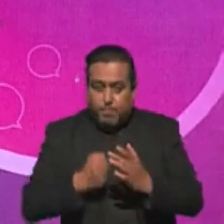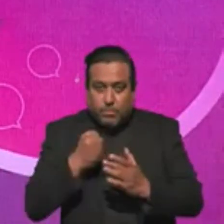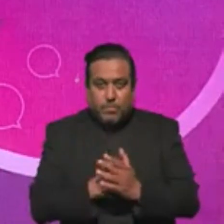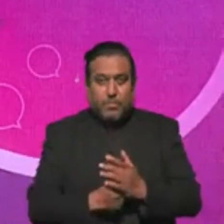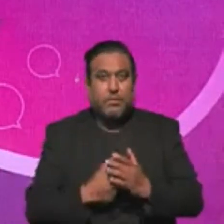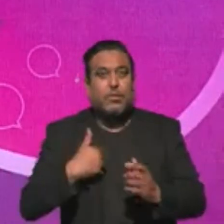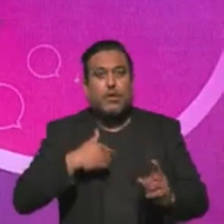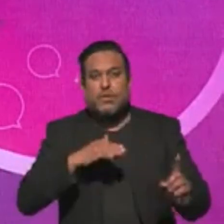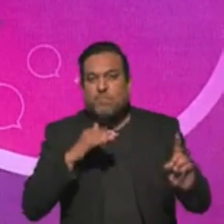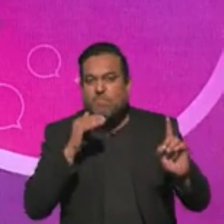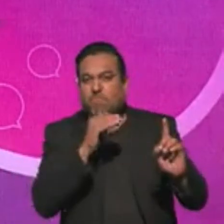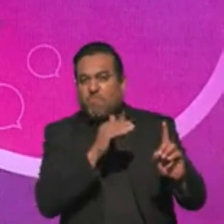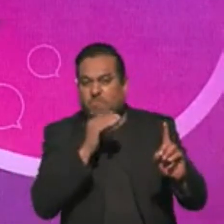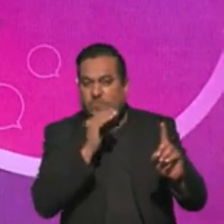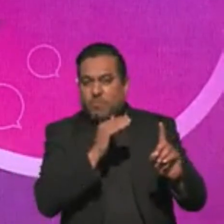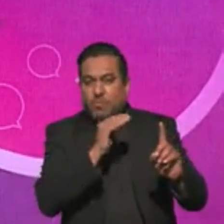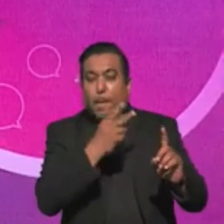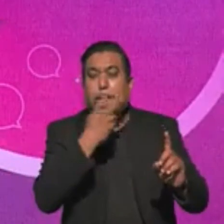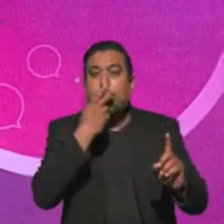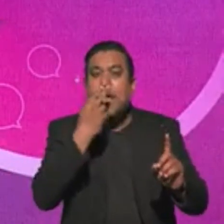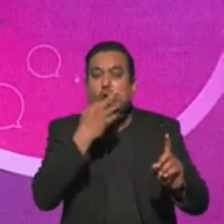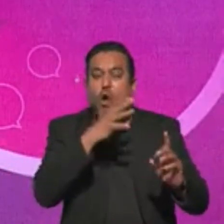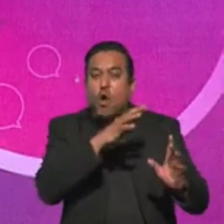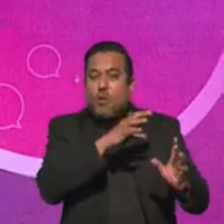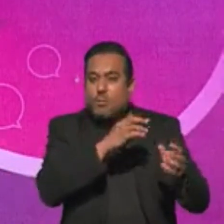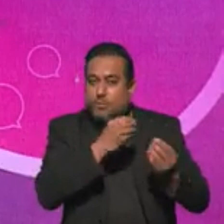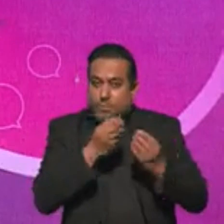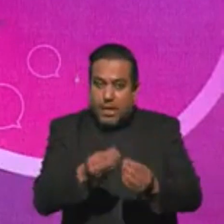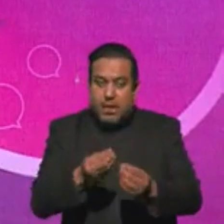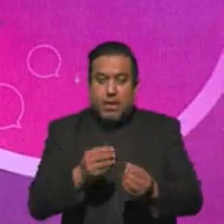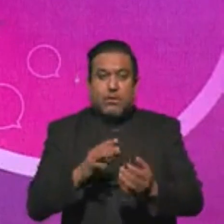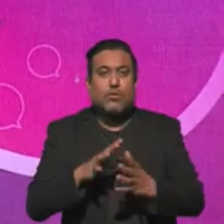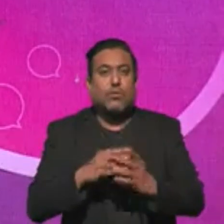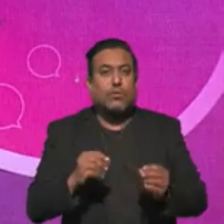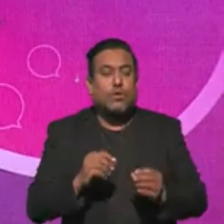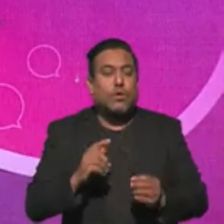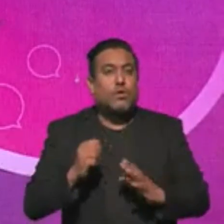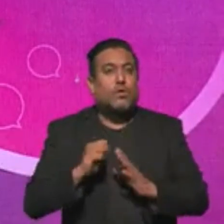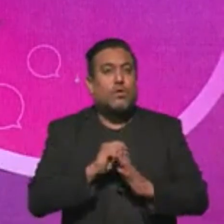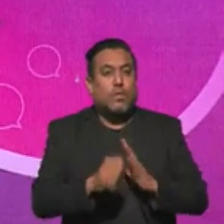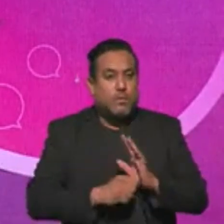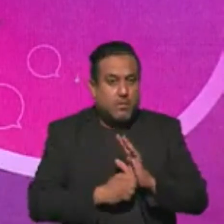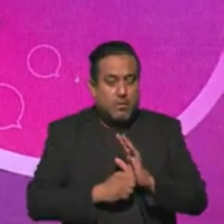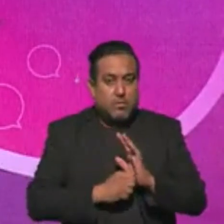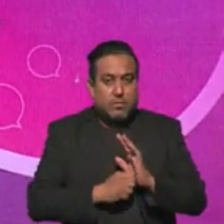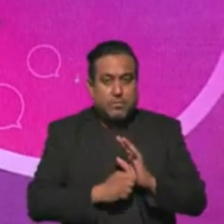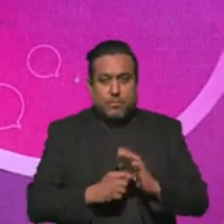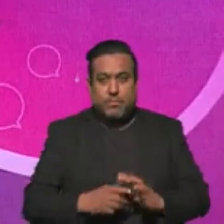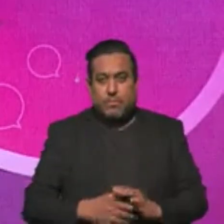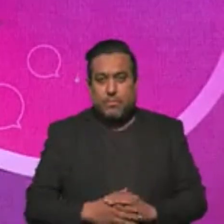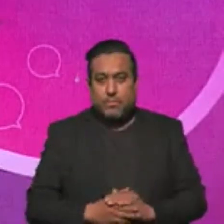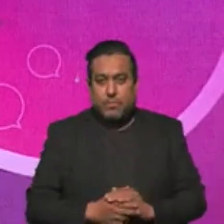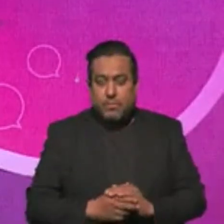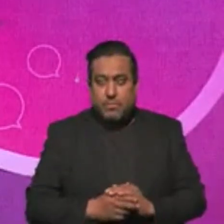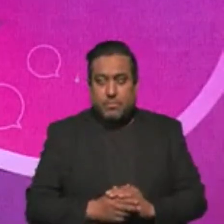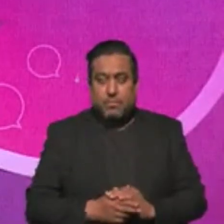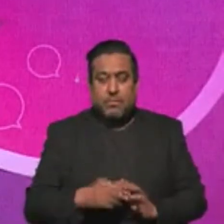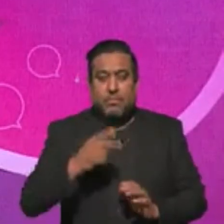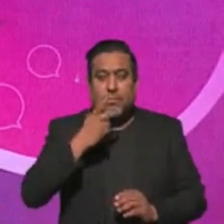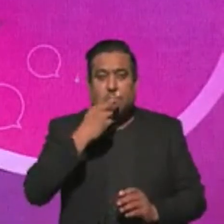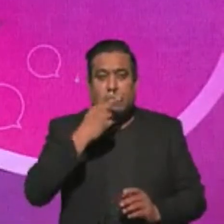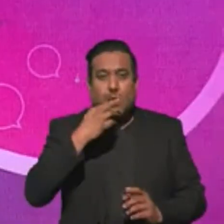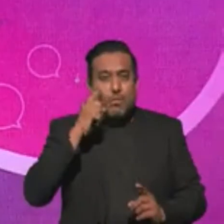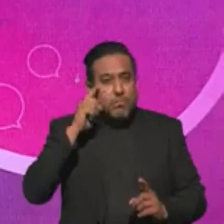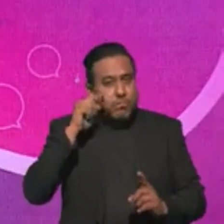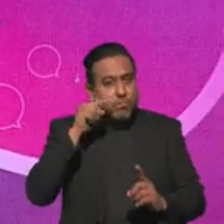gestiones necesarias para que se encuentren soluciones técnicas con solvencia científica